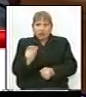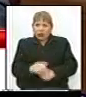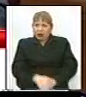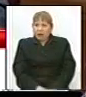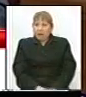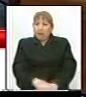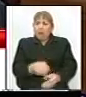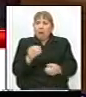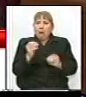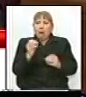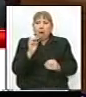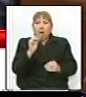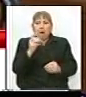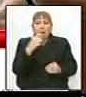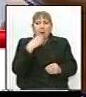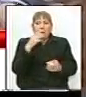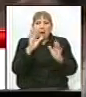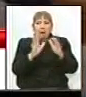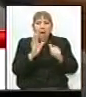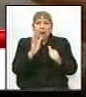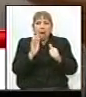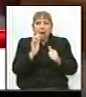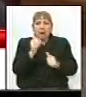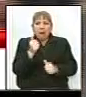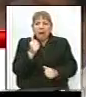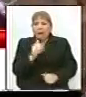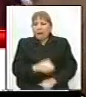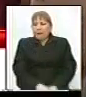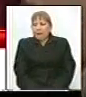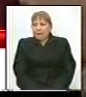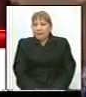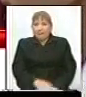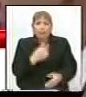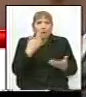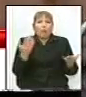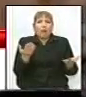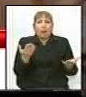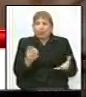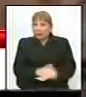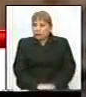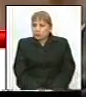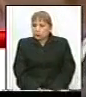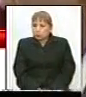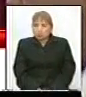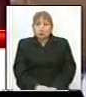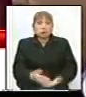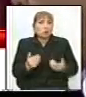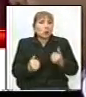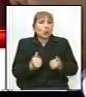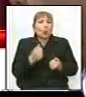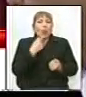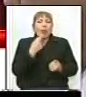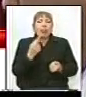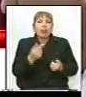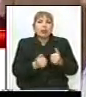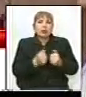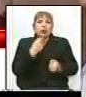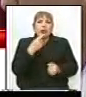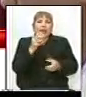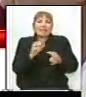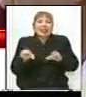está adherente de estas 16 personas que la cual ha mencionado, ¿no? Y también, ¿cuáles son las